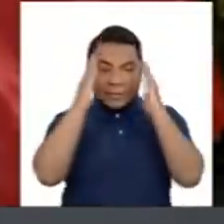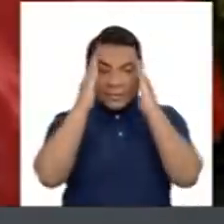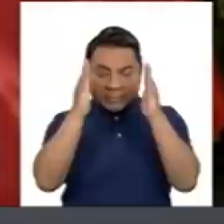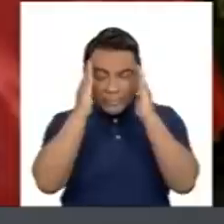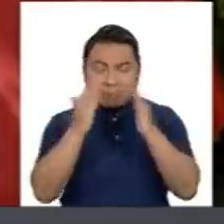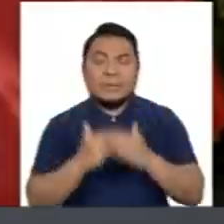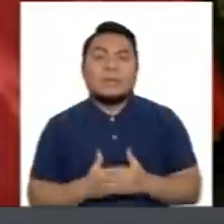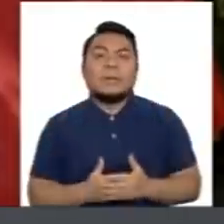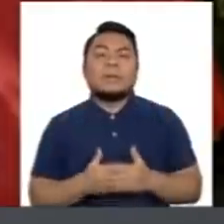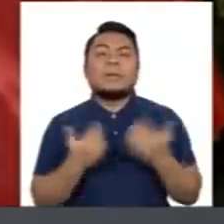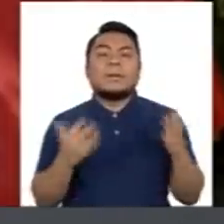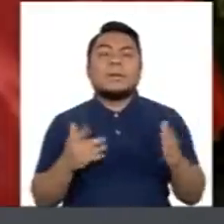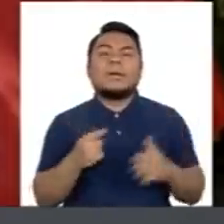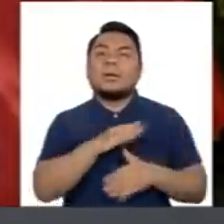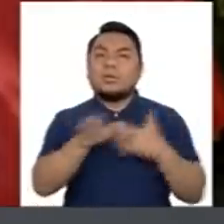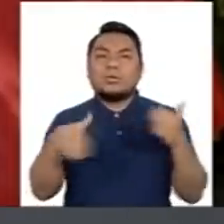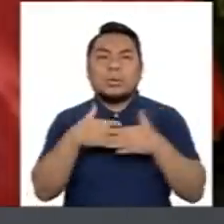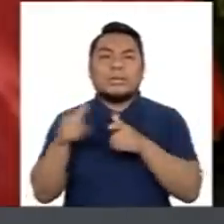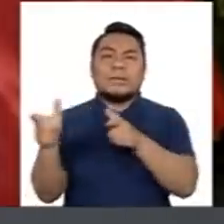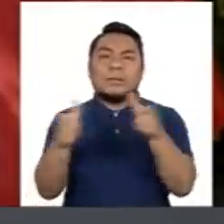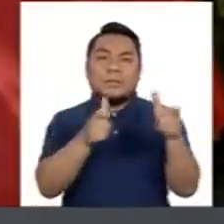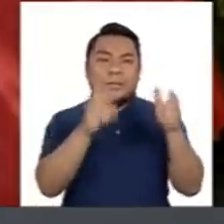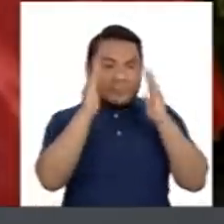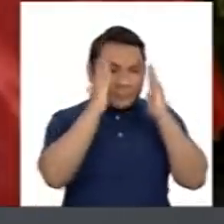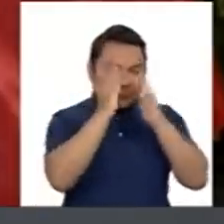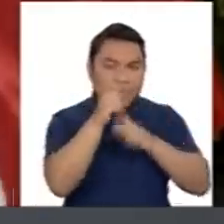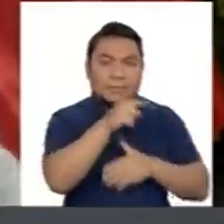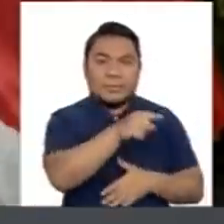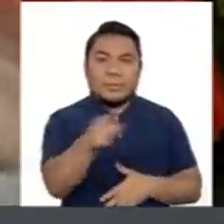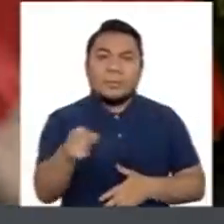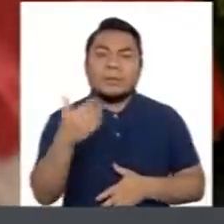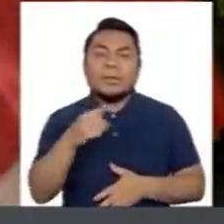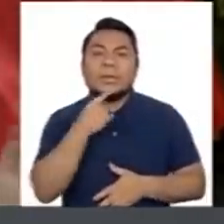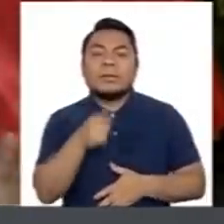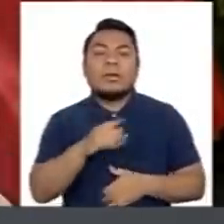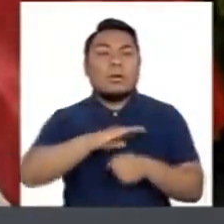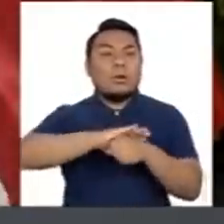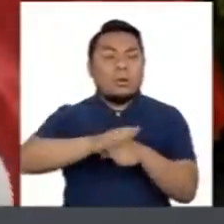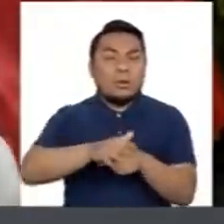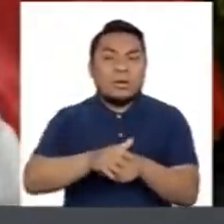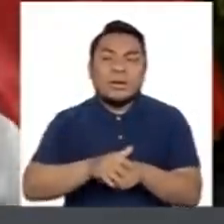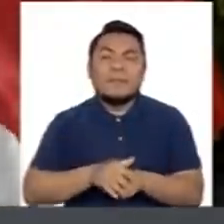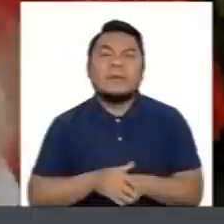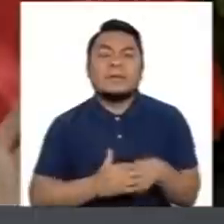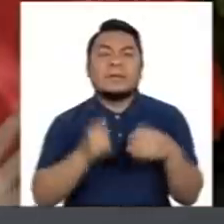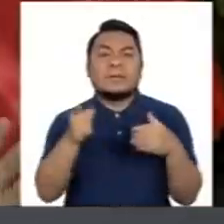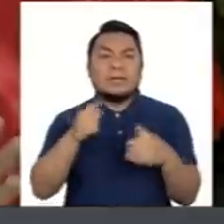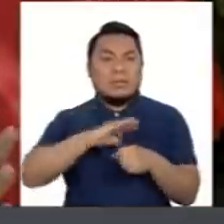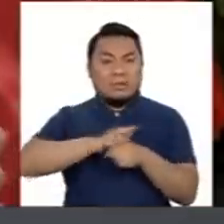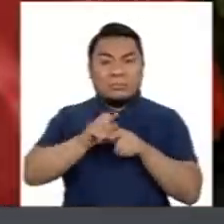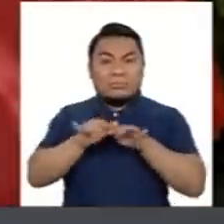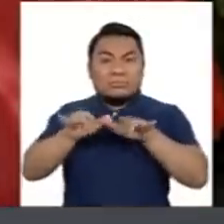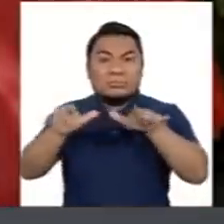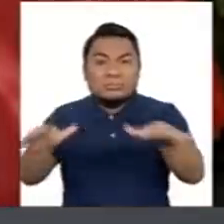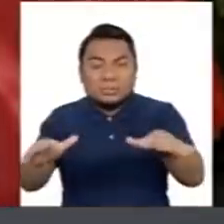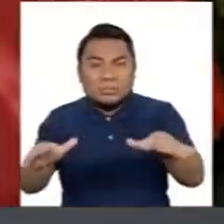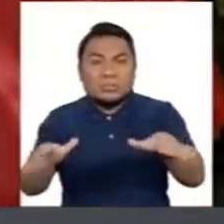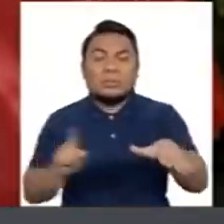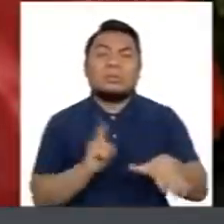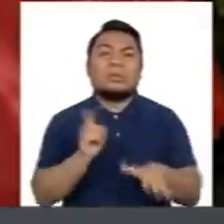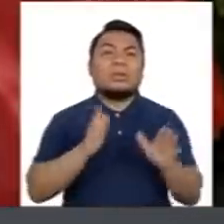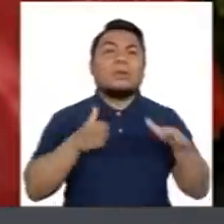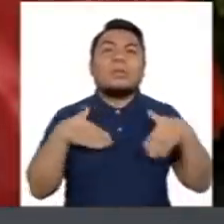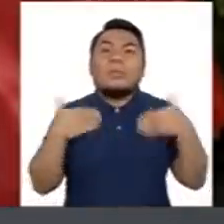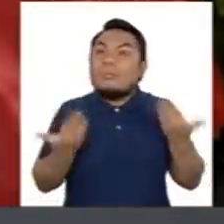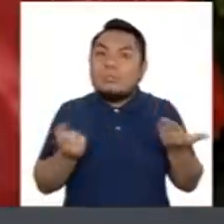atención puesta de toda la ciudadanía en el COVID, en la pandemia, no puede